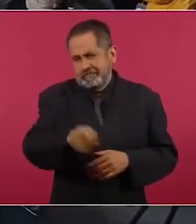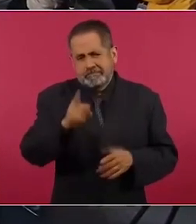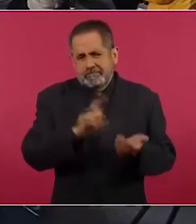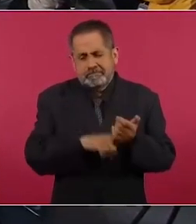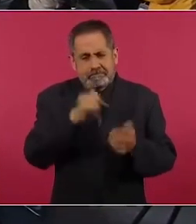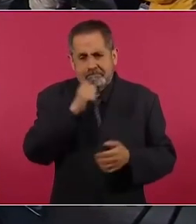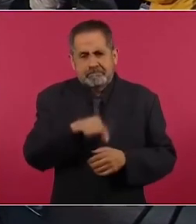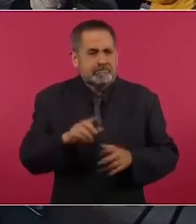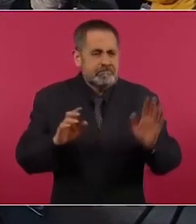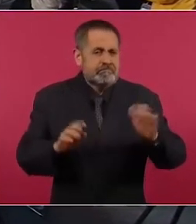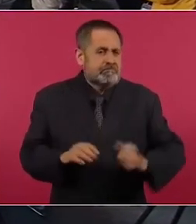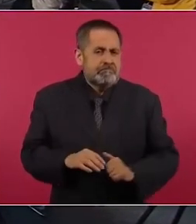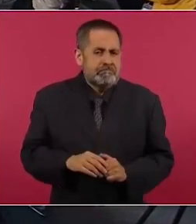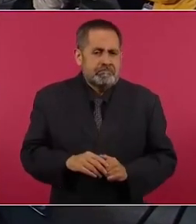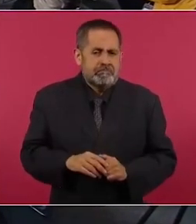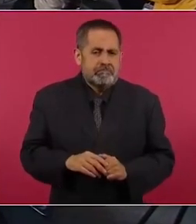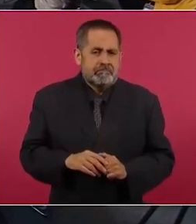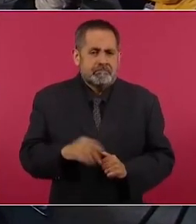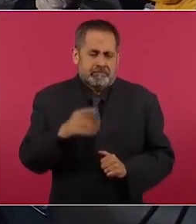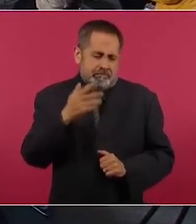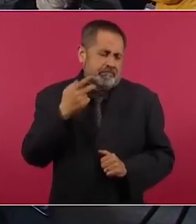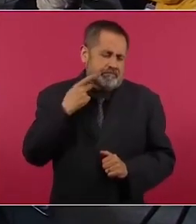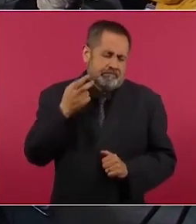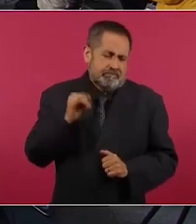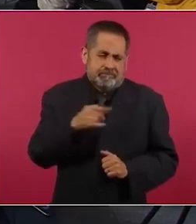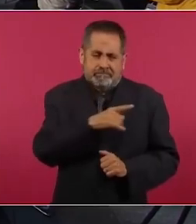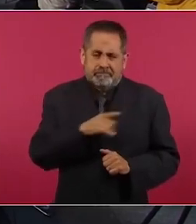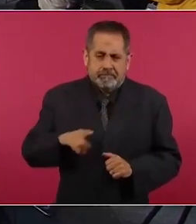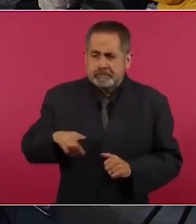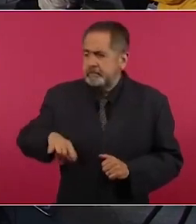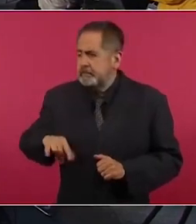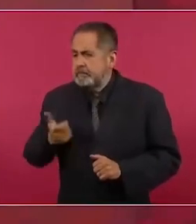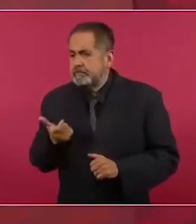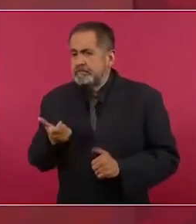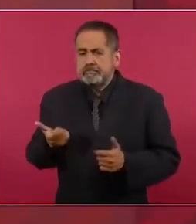pensarse que es algo ajeno a la política, no.